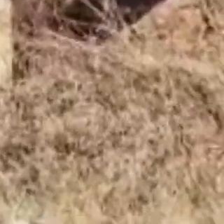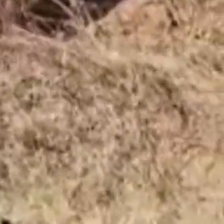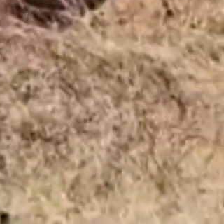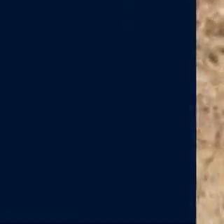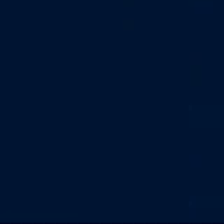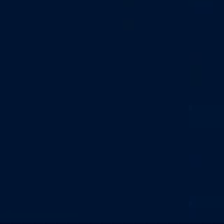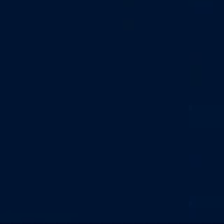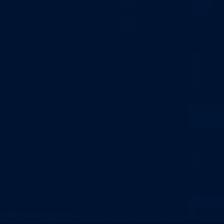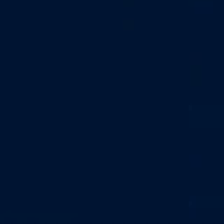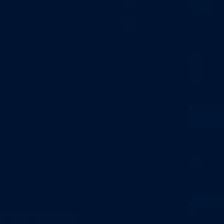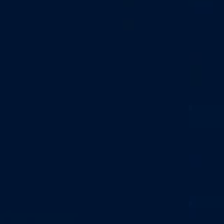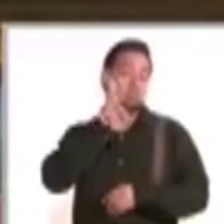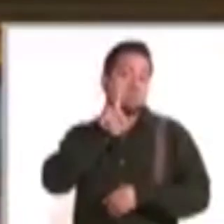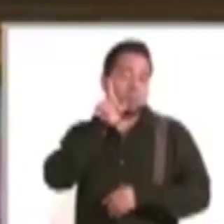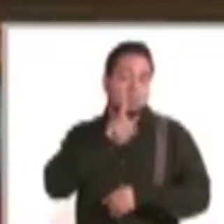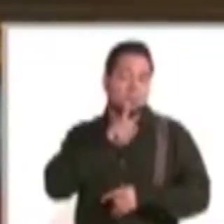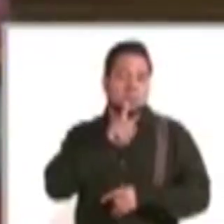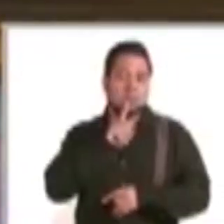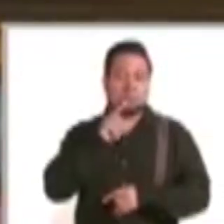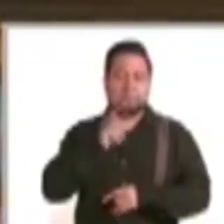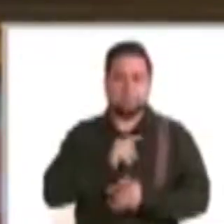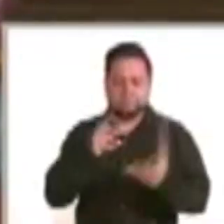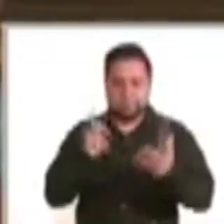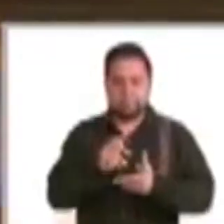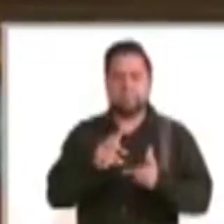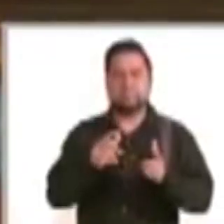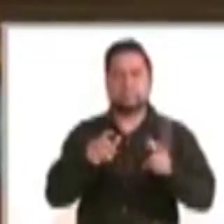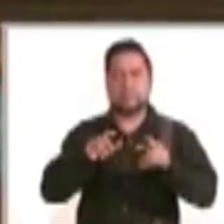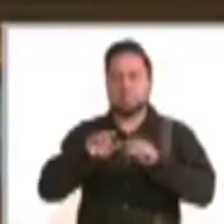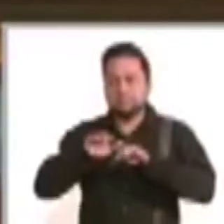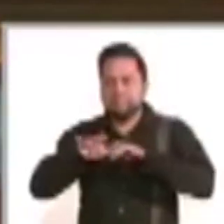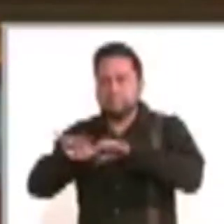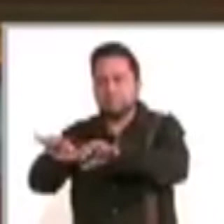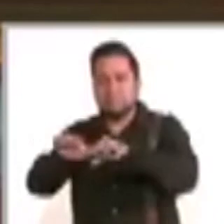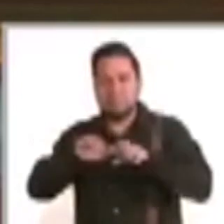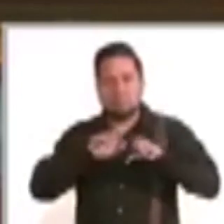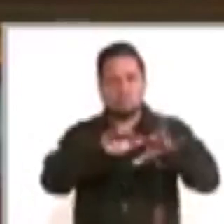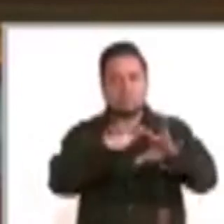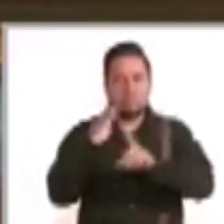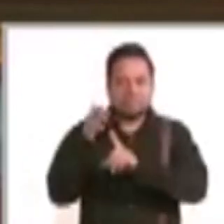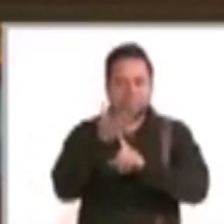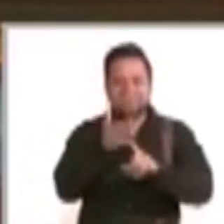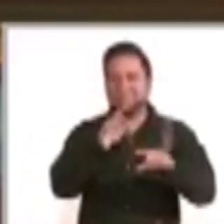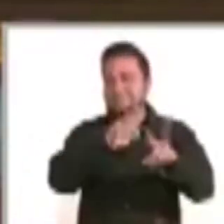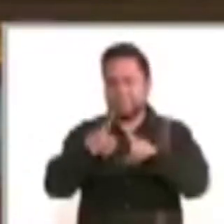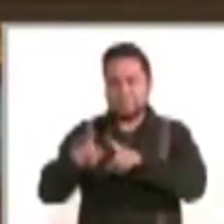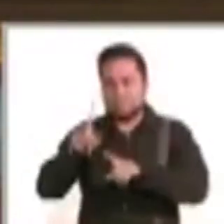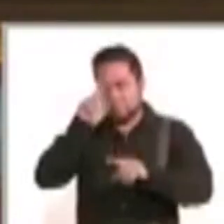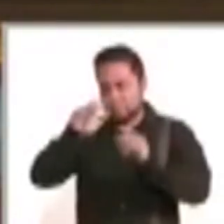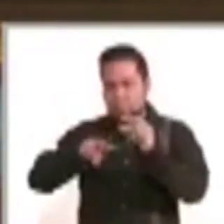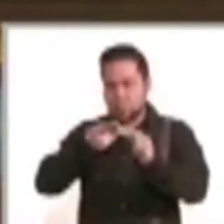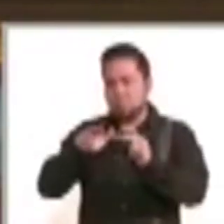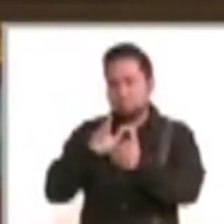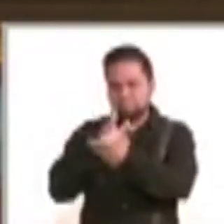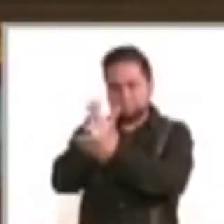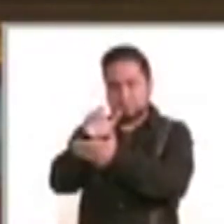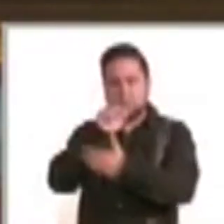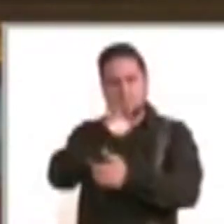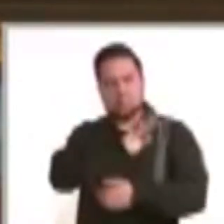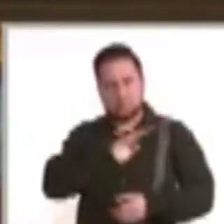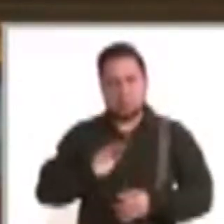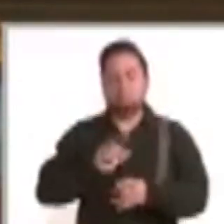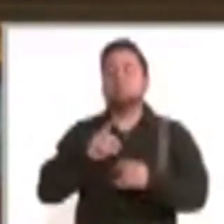denunciar estamos llevando las caravanas a las regiones a los